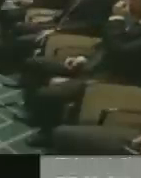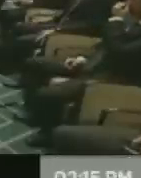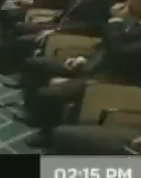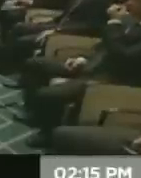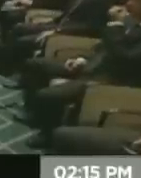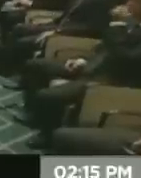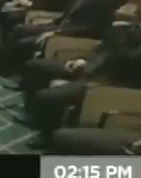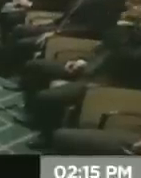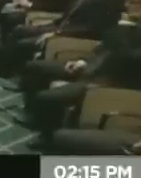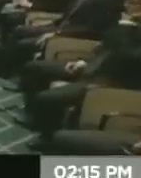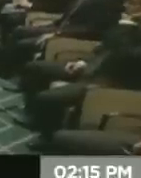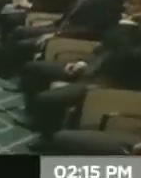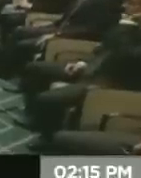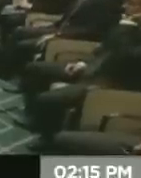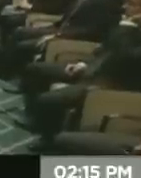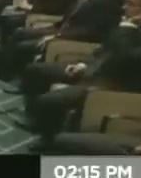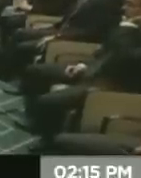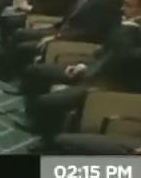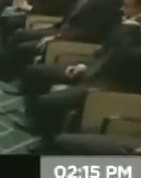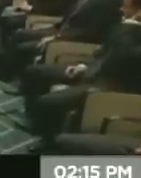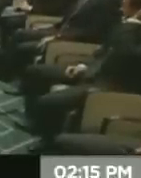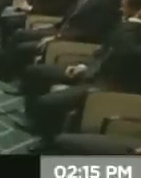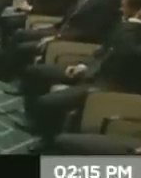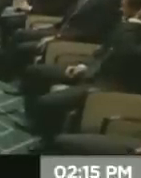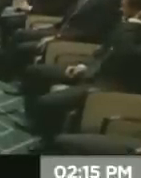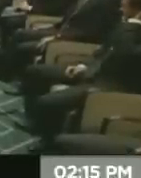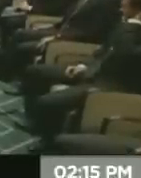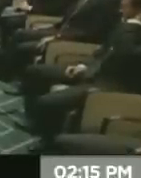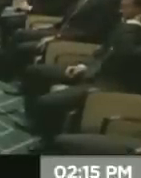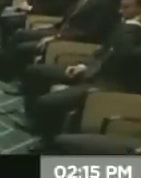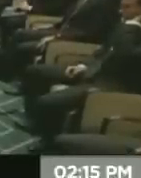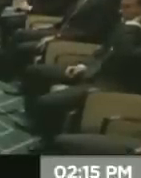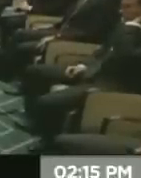El acuerdo entre las agencias de turismo.